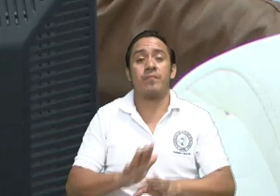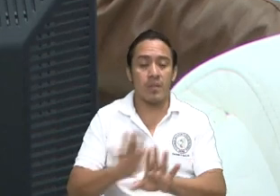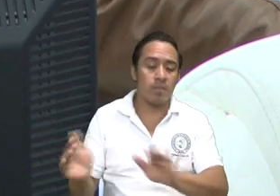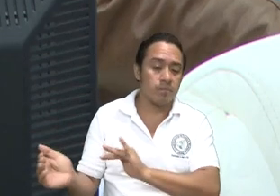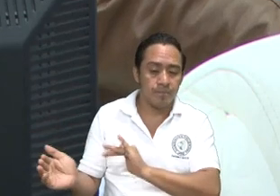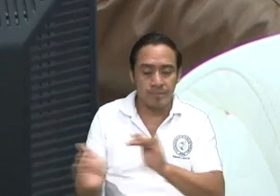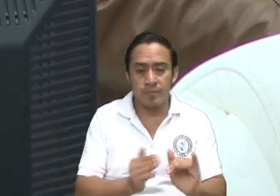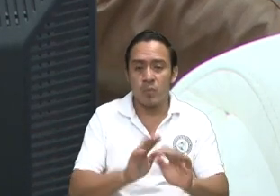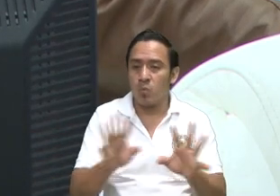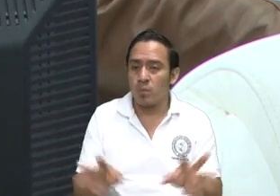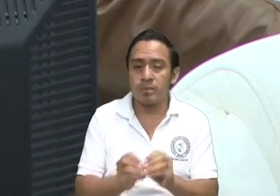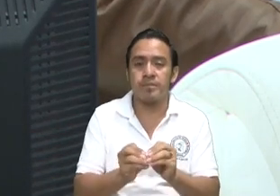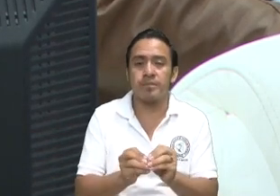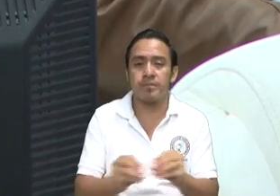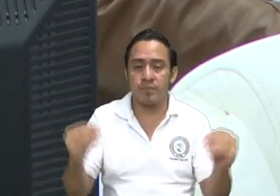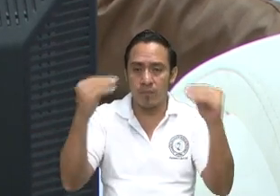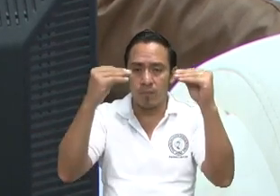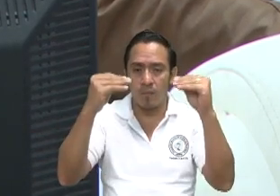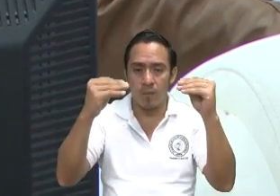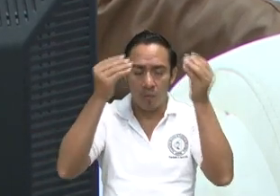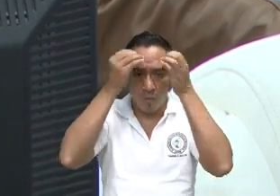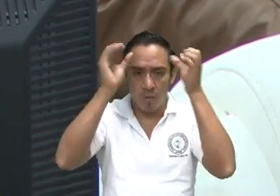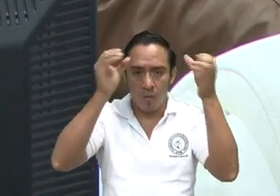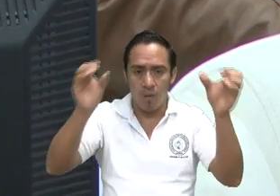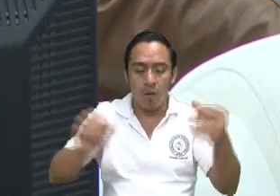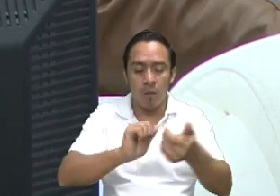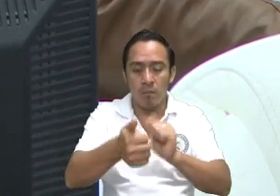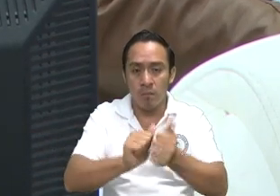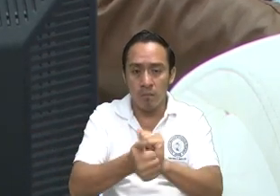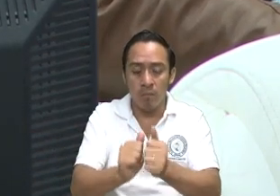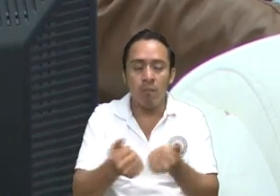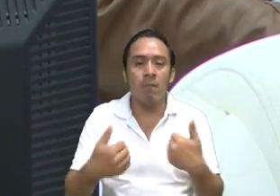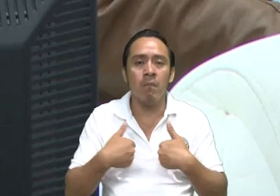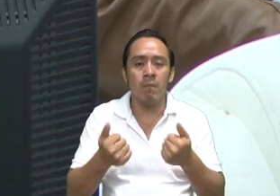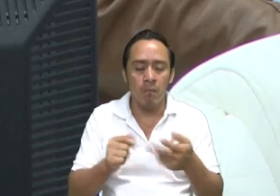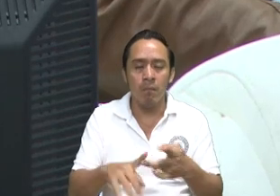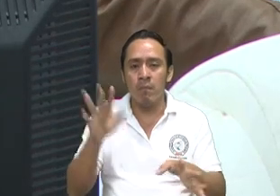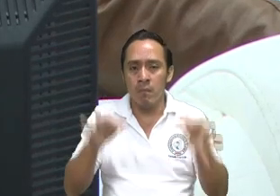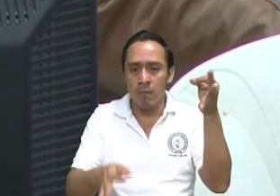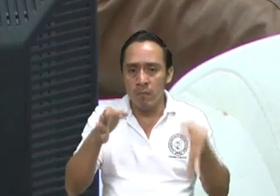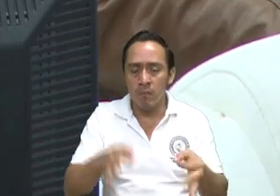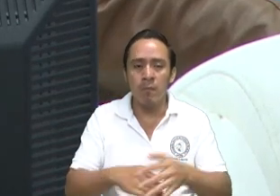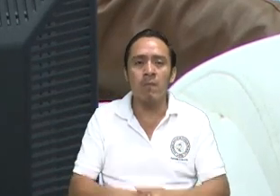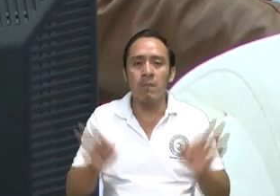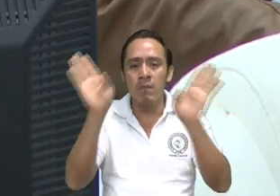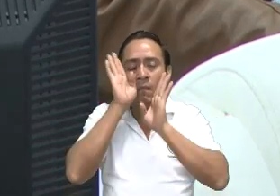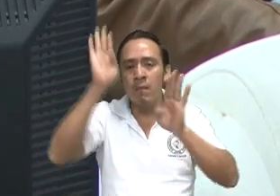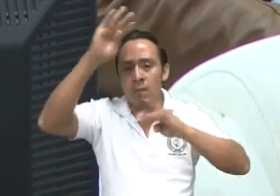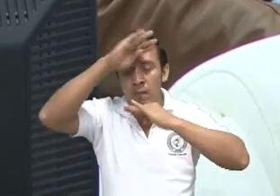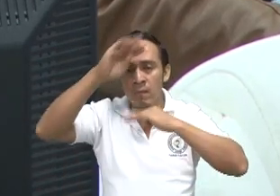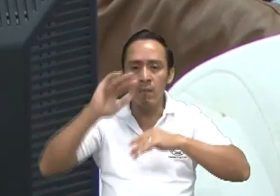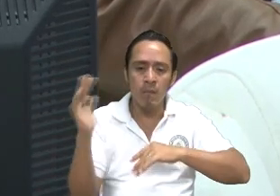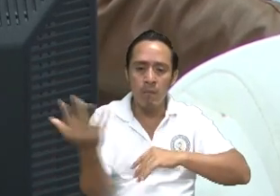retrocediendo en todos los campos educativos, culturales, deporte, salud, seguridad jurídica, privatizando todos